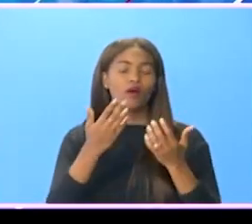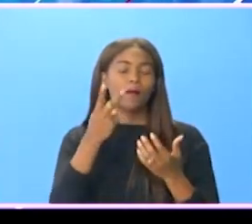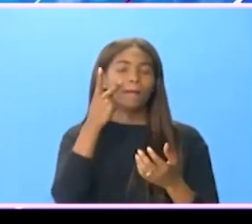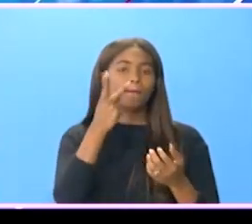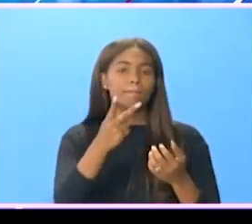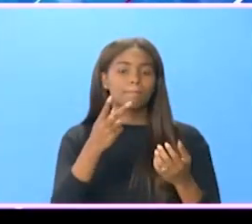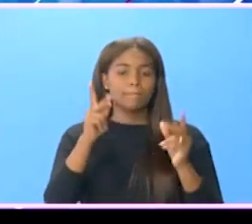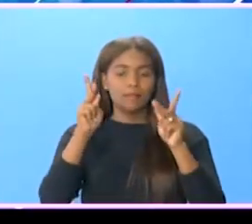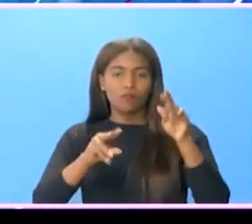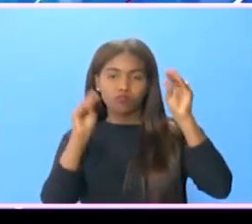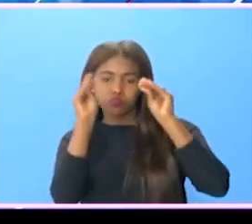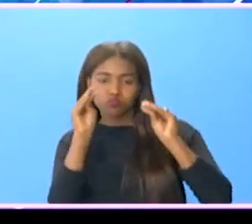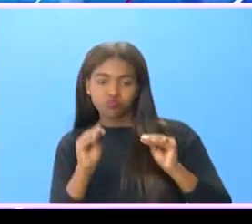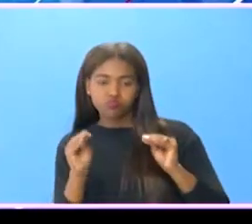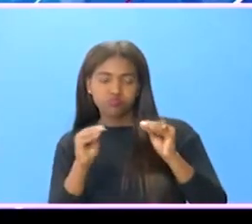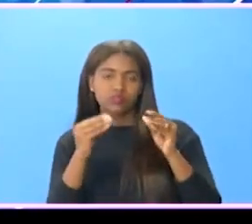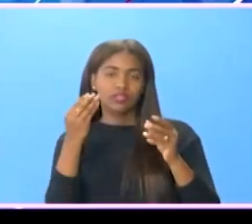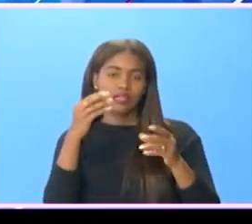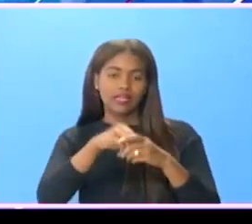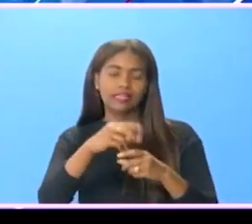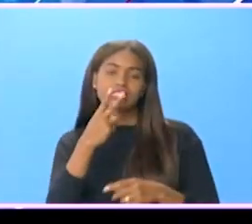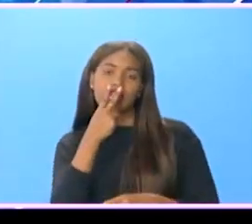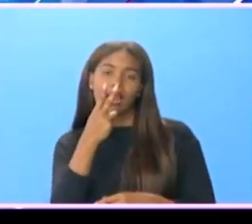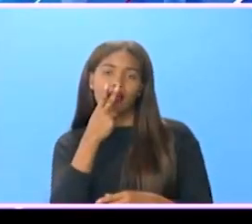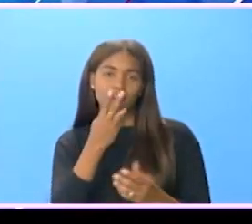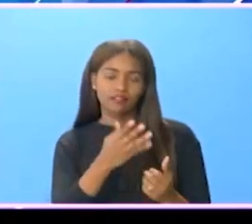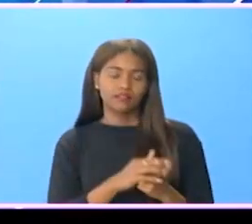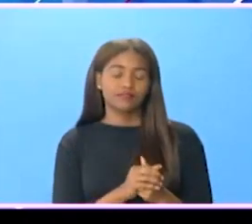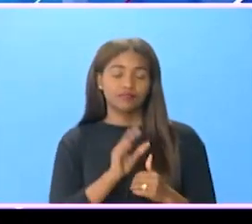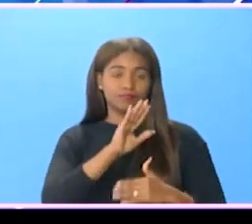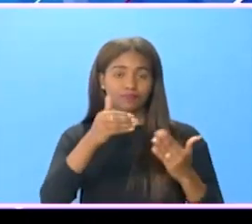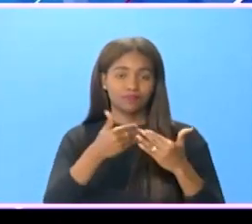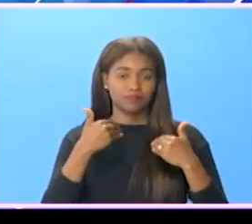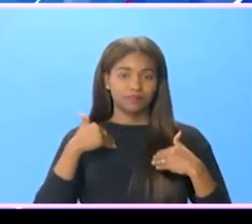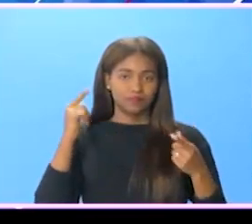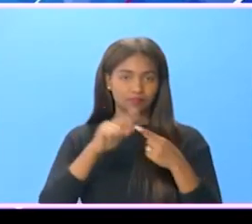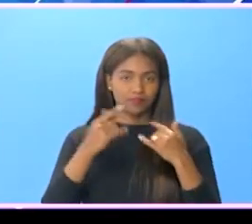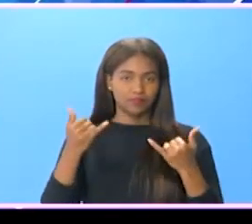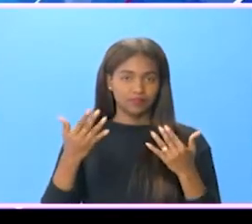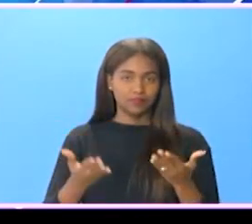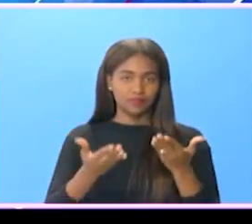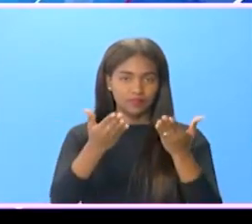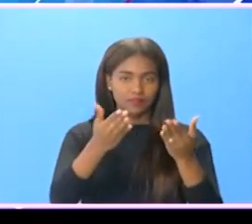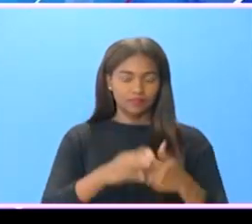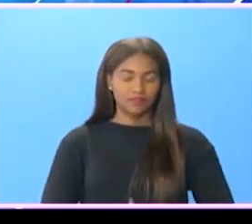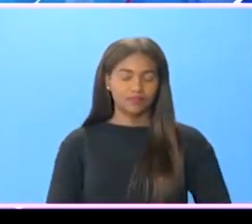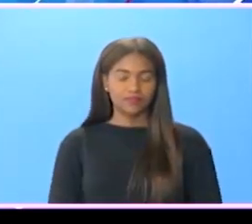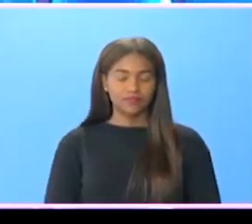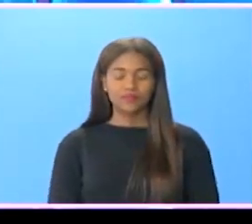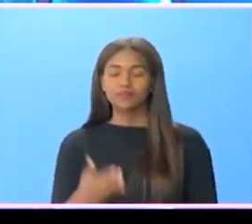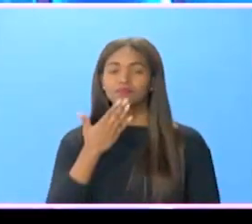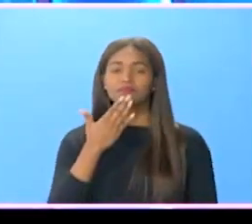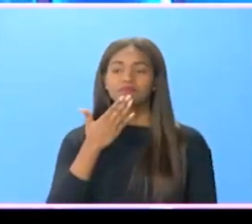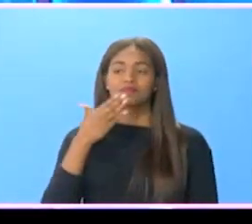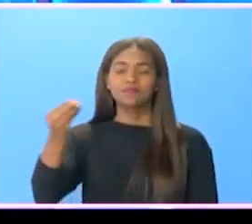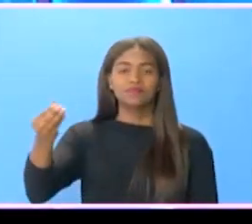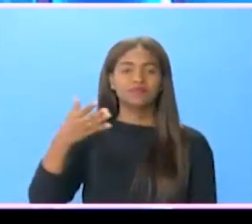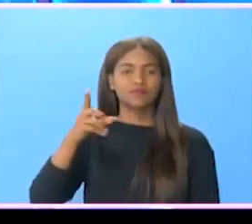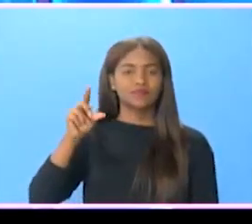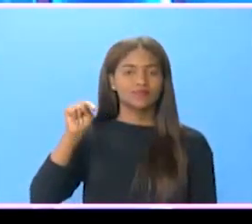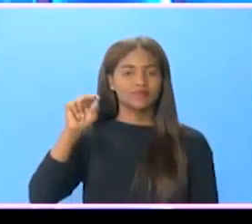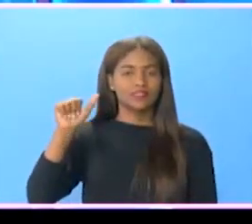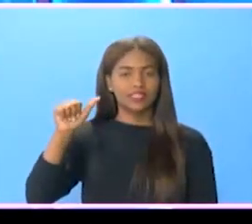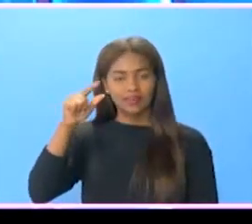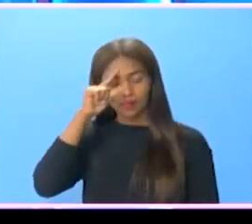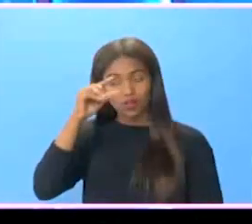de un artesano elaborador de cigarros de puros. Es todo lo que tengo hasta el momento. Retorno contigo. Muchísimas gracias, Diana